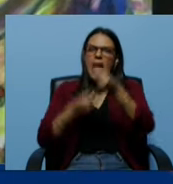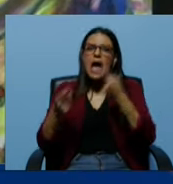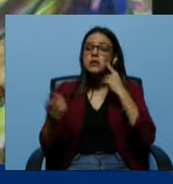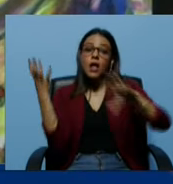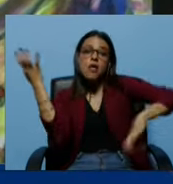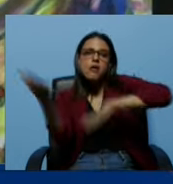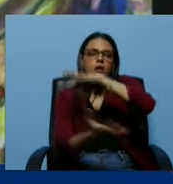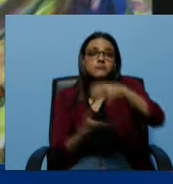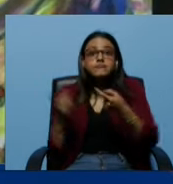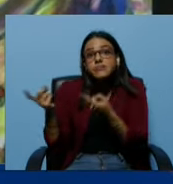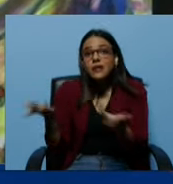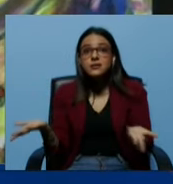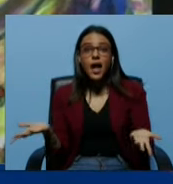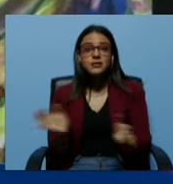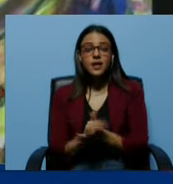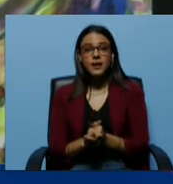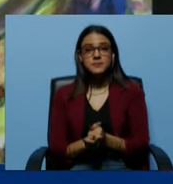desastre.